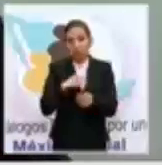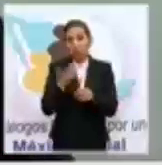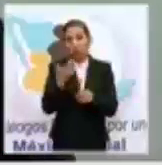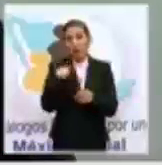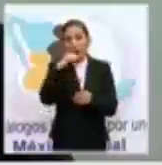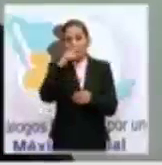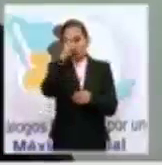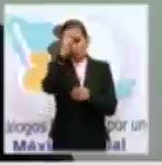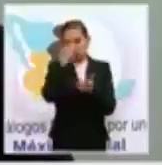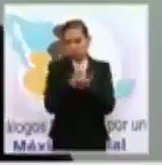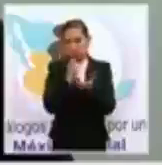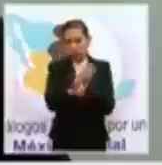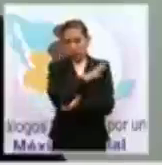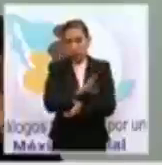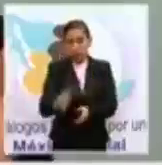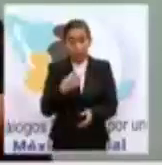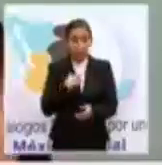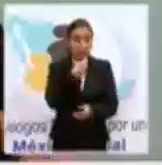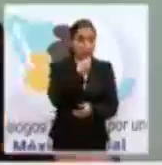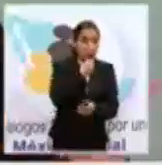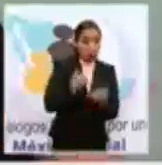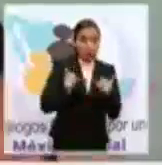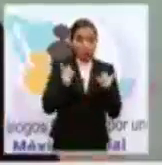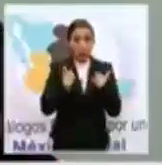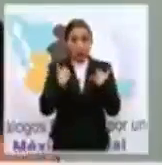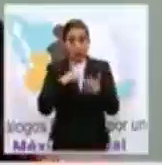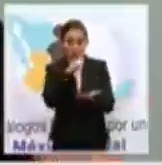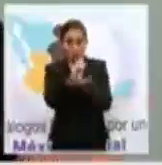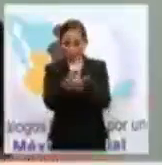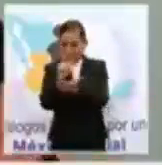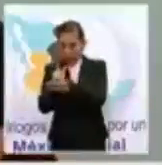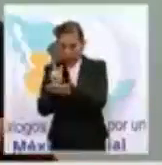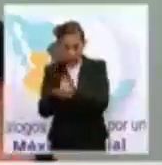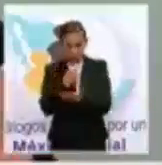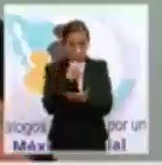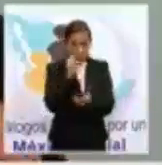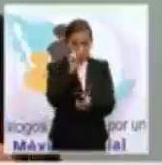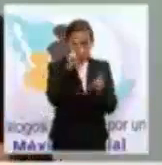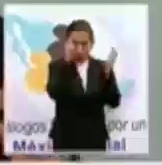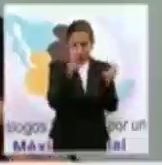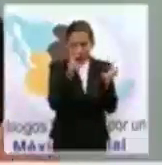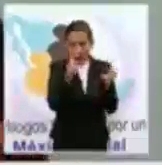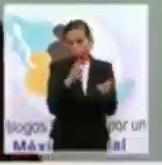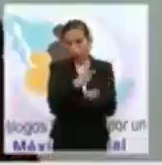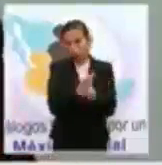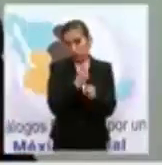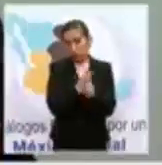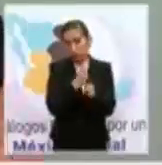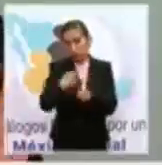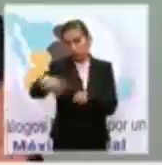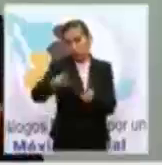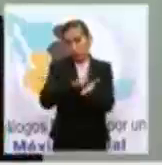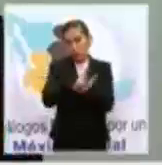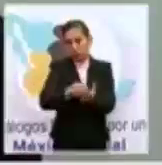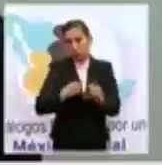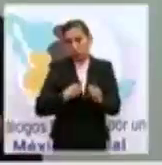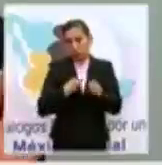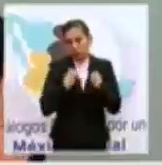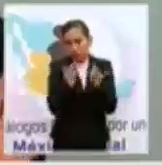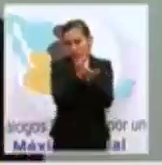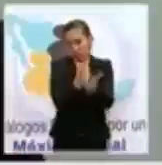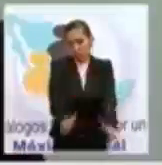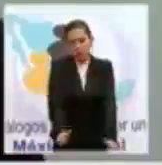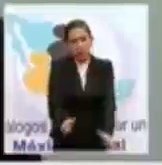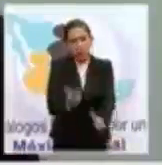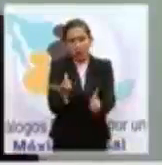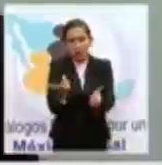general, que tiene que ver con niños y jóvenes, que además yo creo que cualquier ley que tenga que ver con niños y jóvenes, lo primero que tiene que asegurar es su derecho a la vida libre de violencia. O